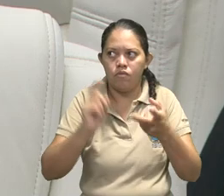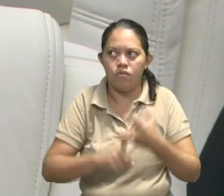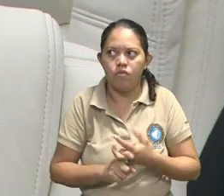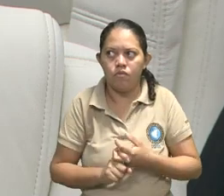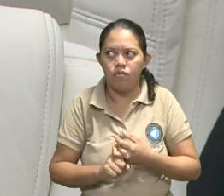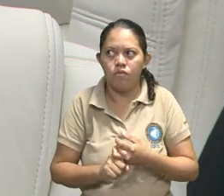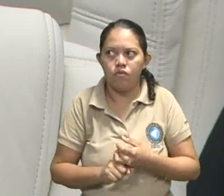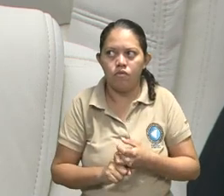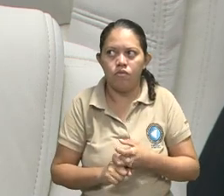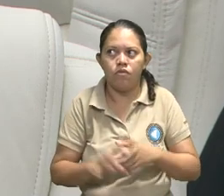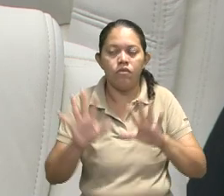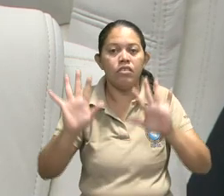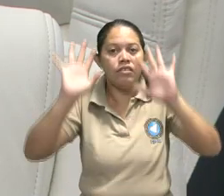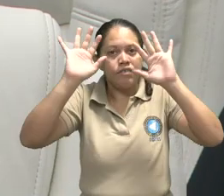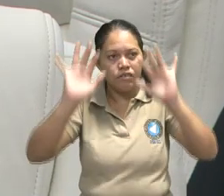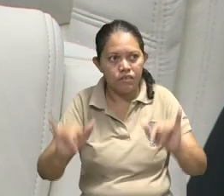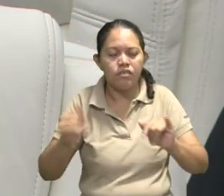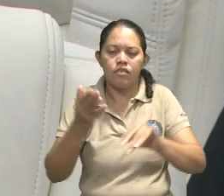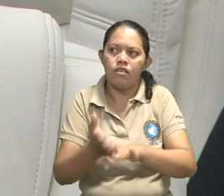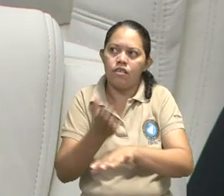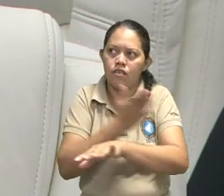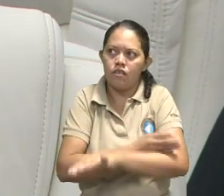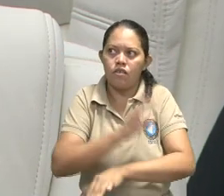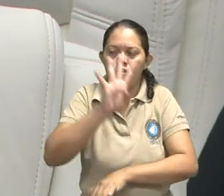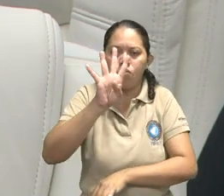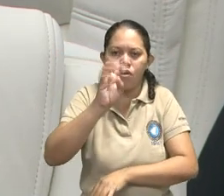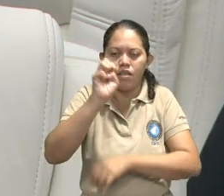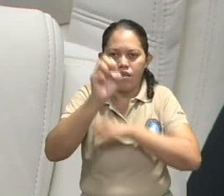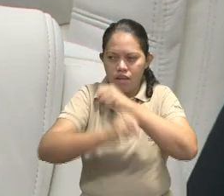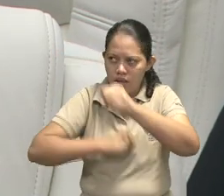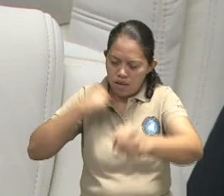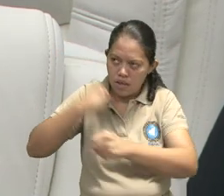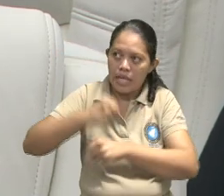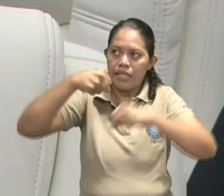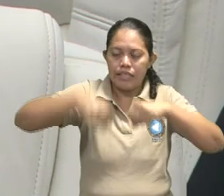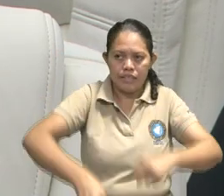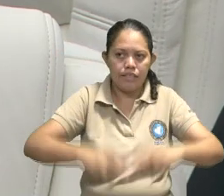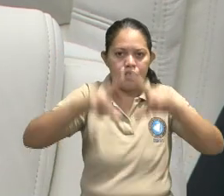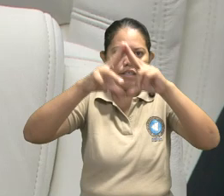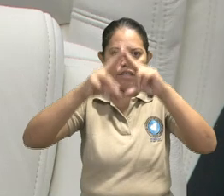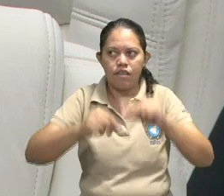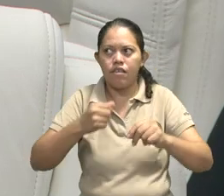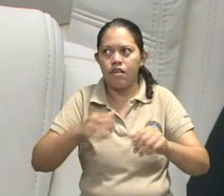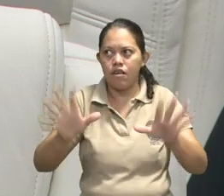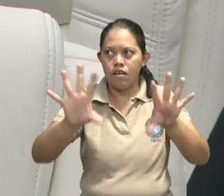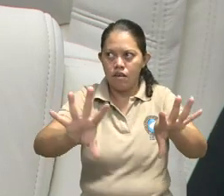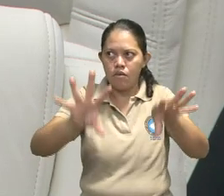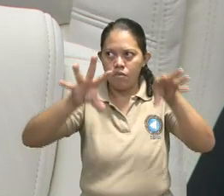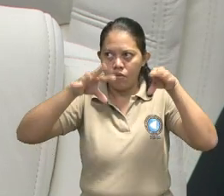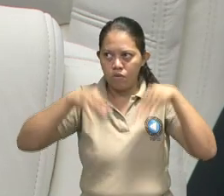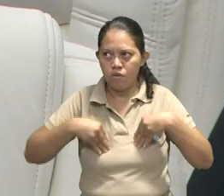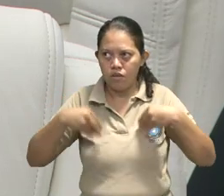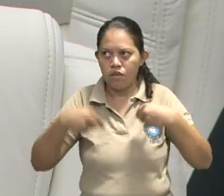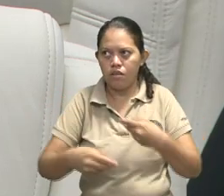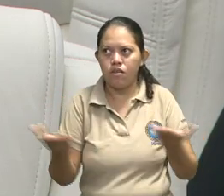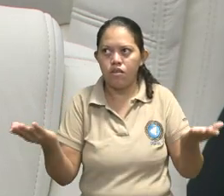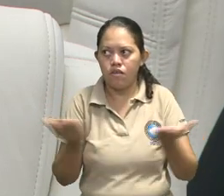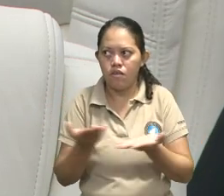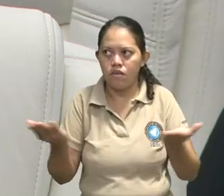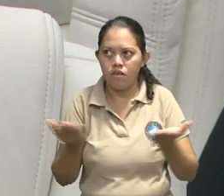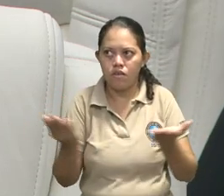telecomunicaciones. Ya hace más de 40 años que Nicaragua aprobó la Ley Orgánica de Telcor